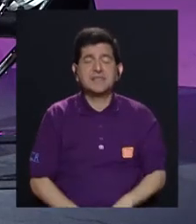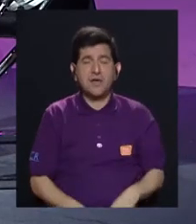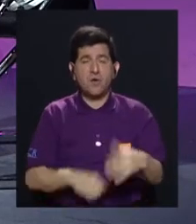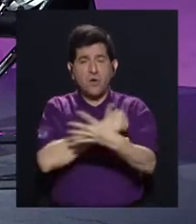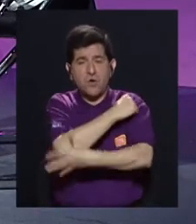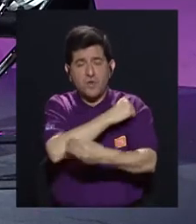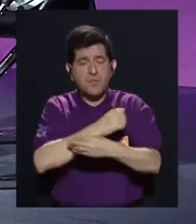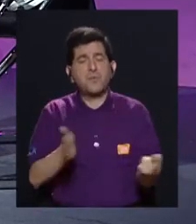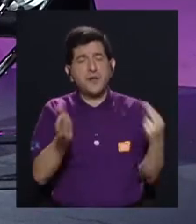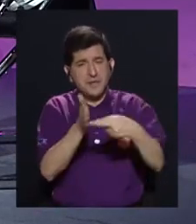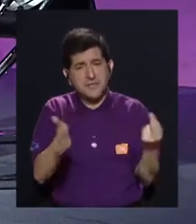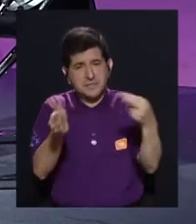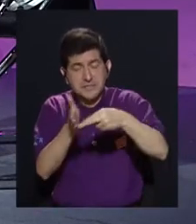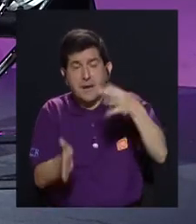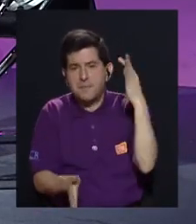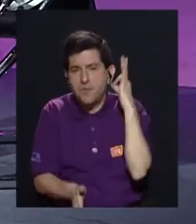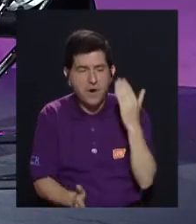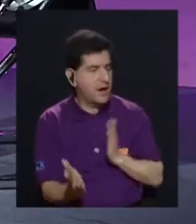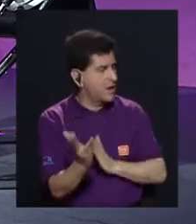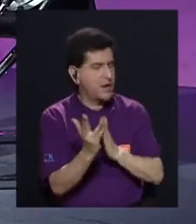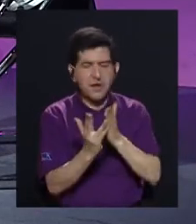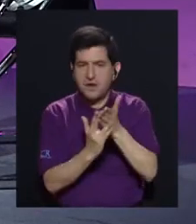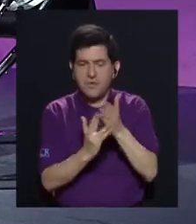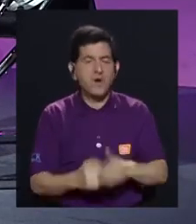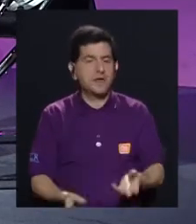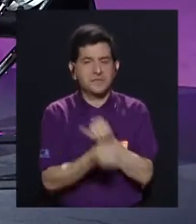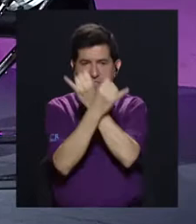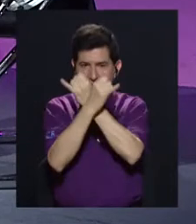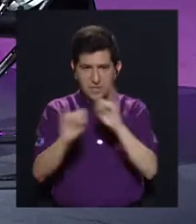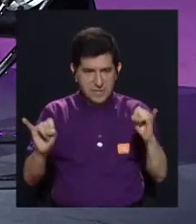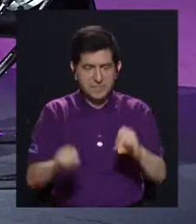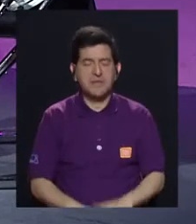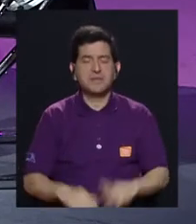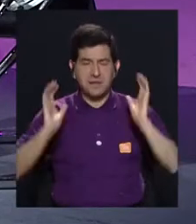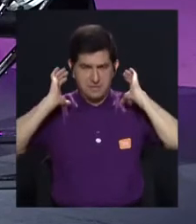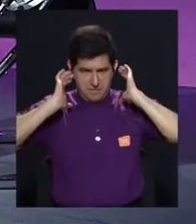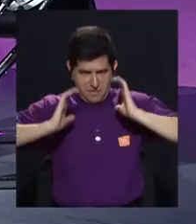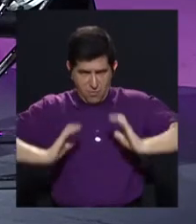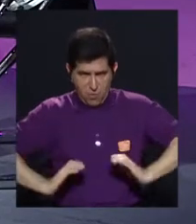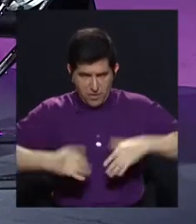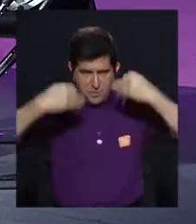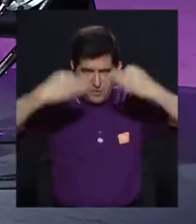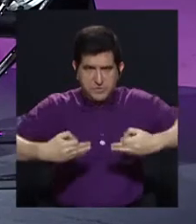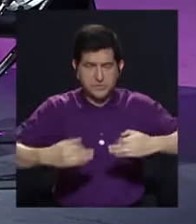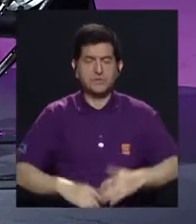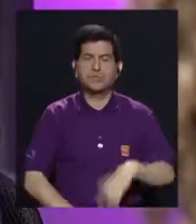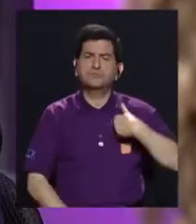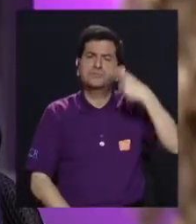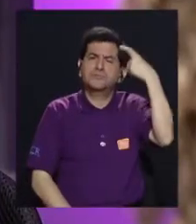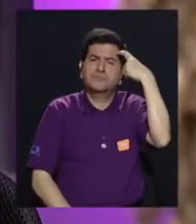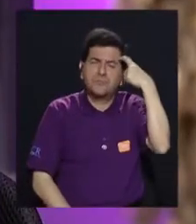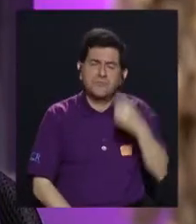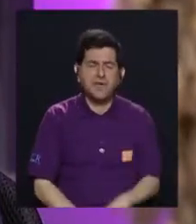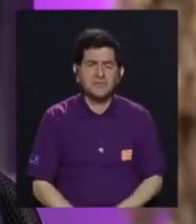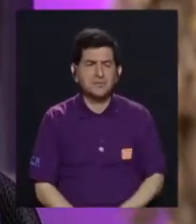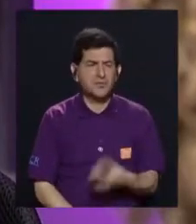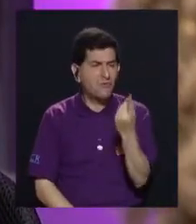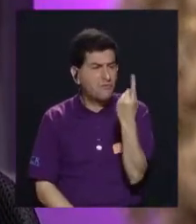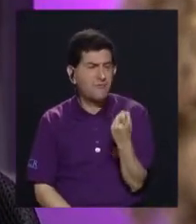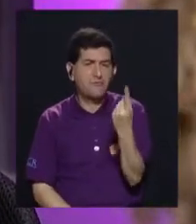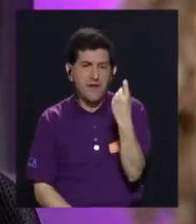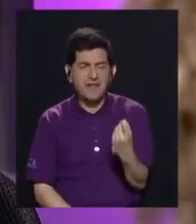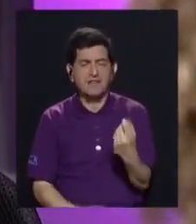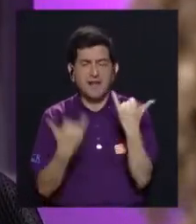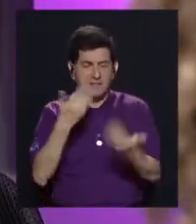justamente el hecho de que las mujeres no tenemos autonomía sobre nuestros cuerpos y yo pienso que hay deudas pendientes como